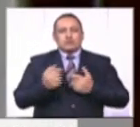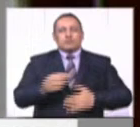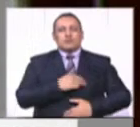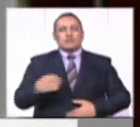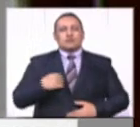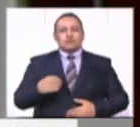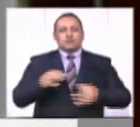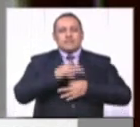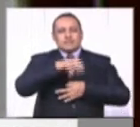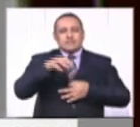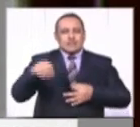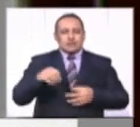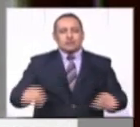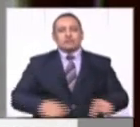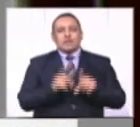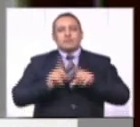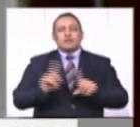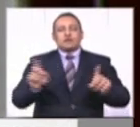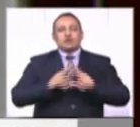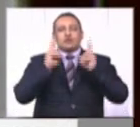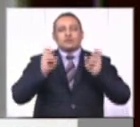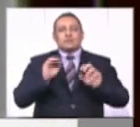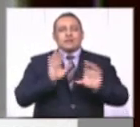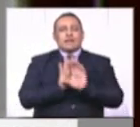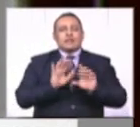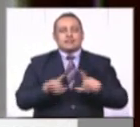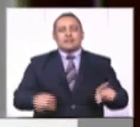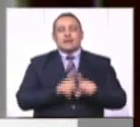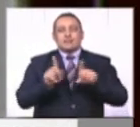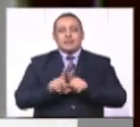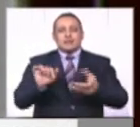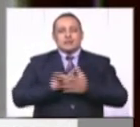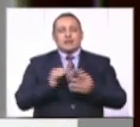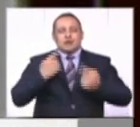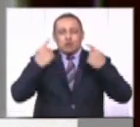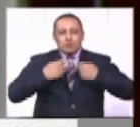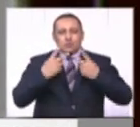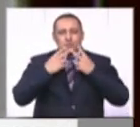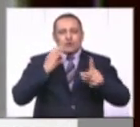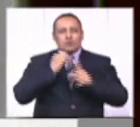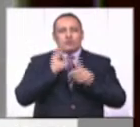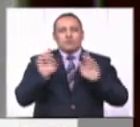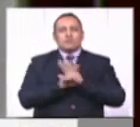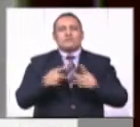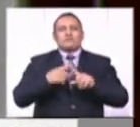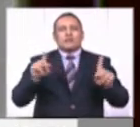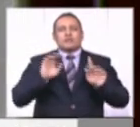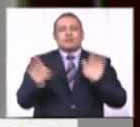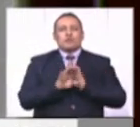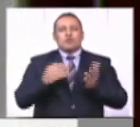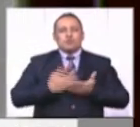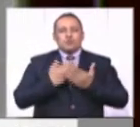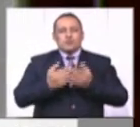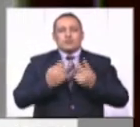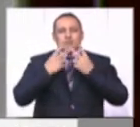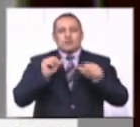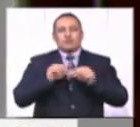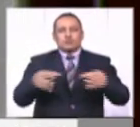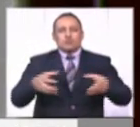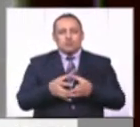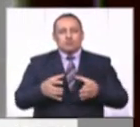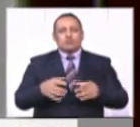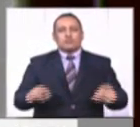ministros descentralizados sin marco constitucional y legal y con finalidad y objetivos distintos a los previstos a dicho